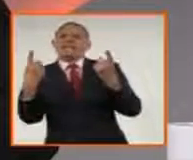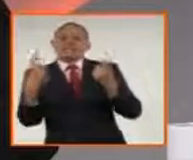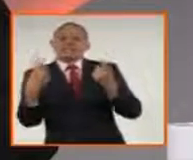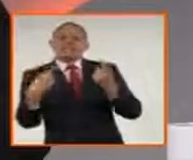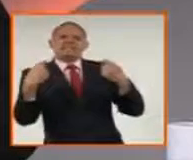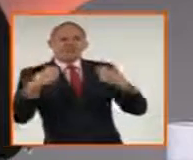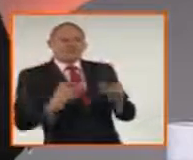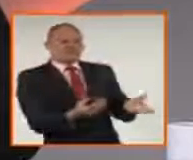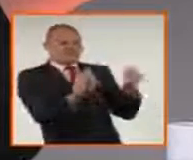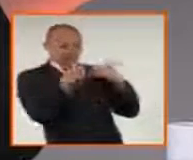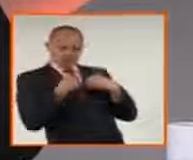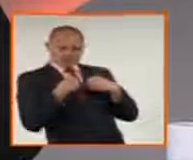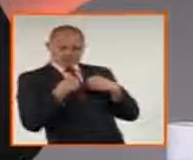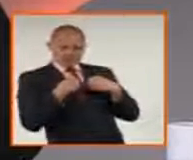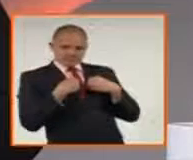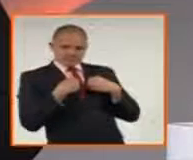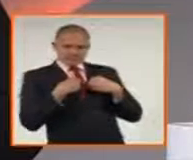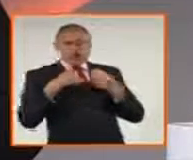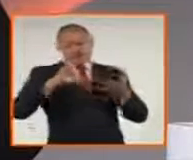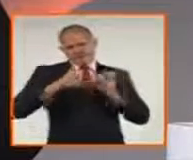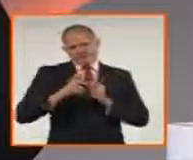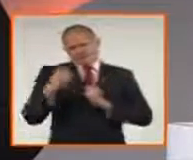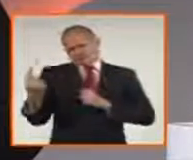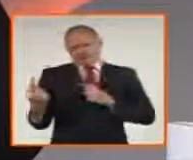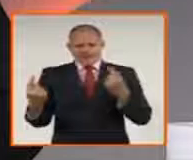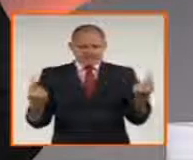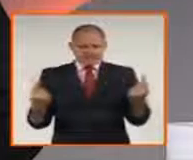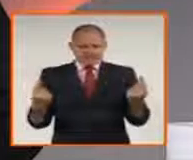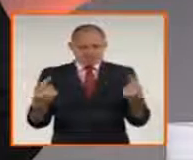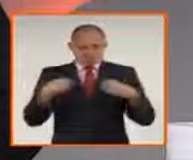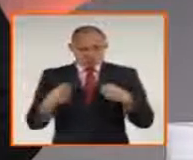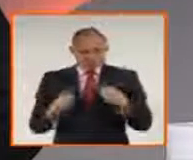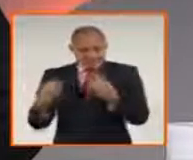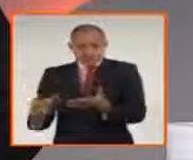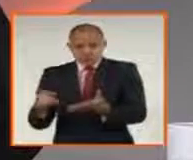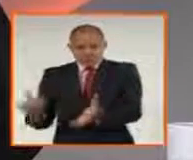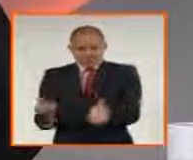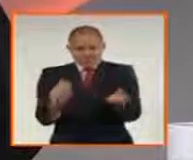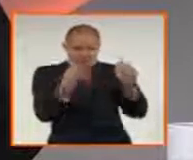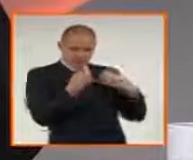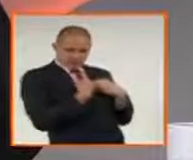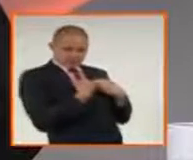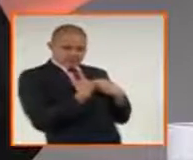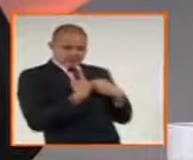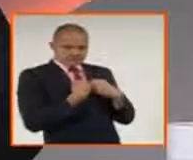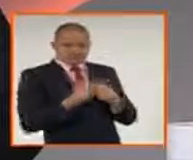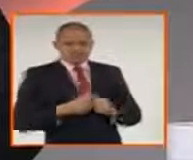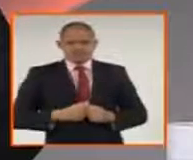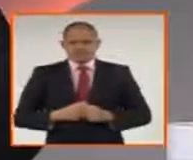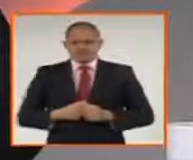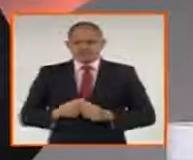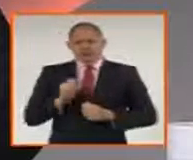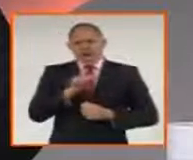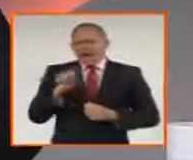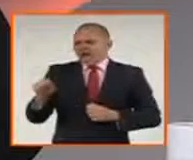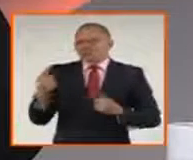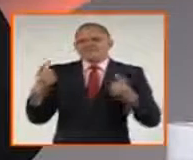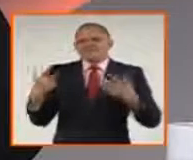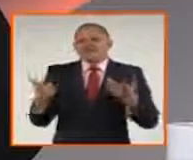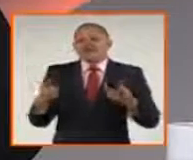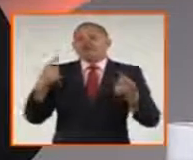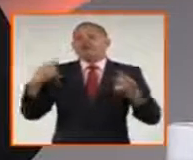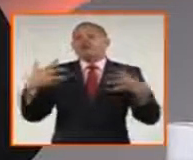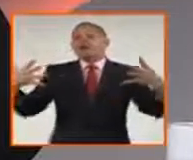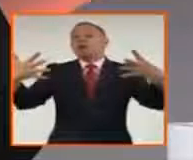quien lo recibe. Entre esas dos personas tiene que haber, digamos que un vínculo, en este caso es un vínculo jurídico, que puede